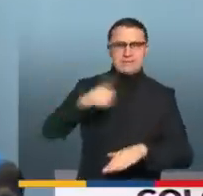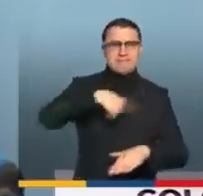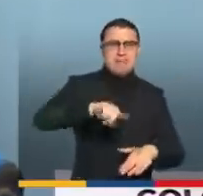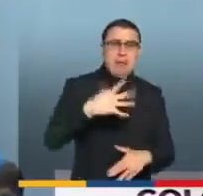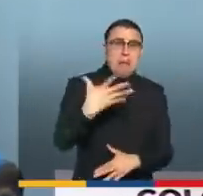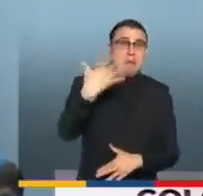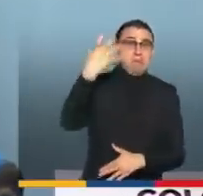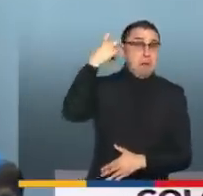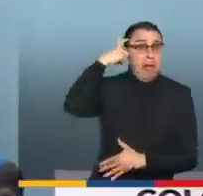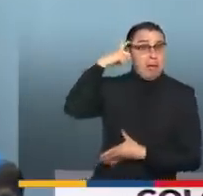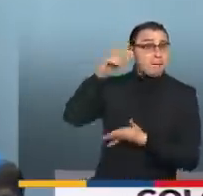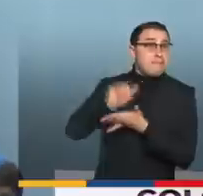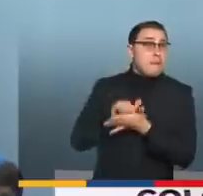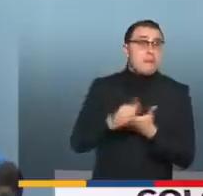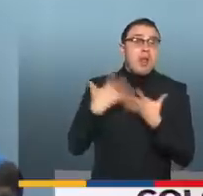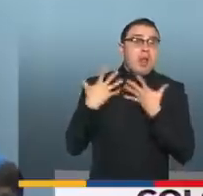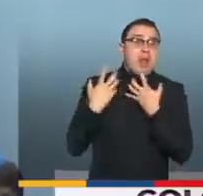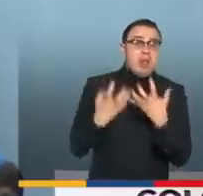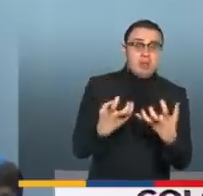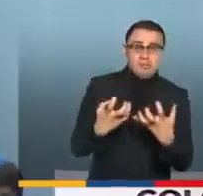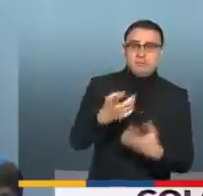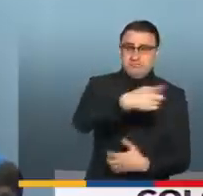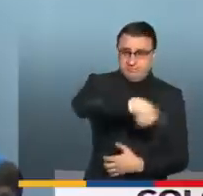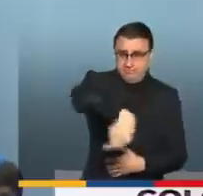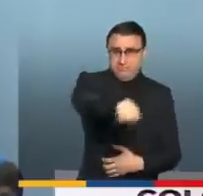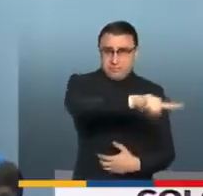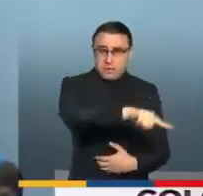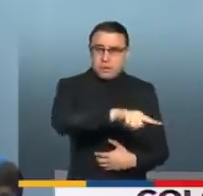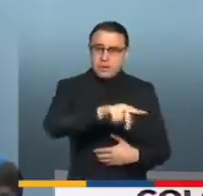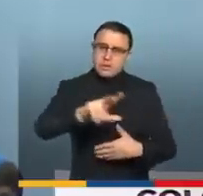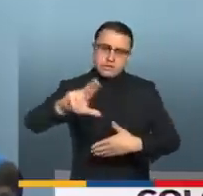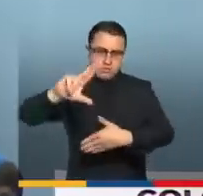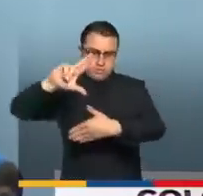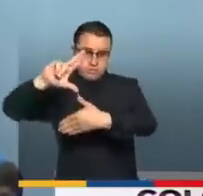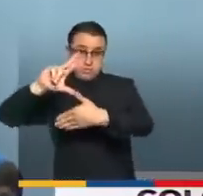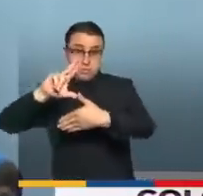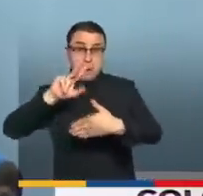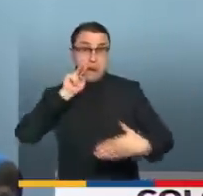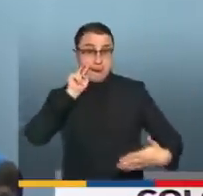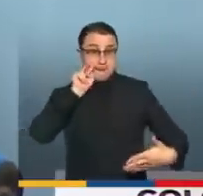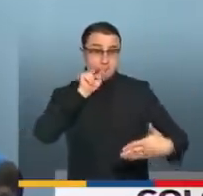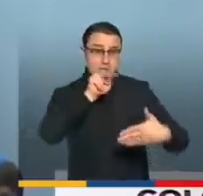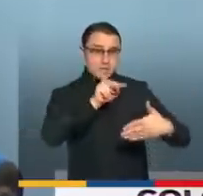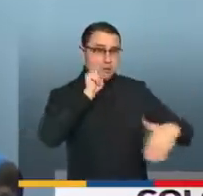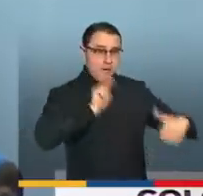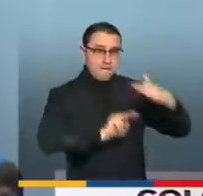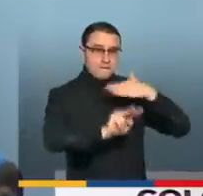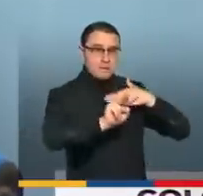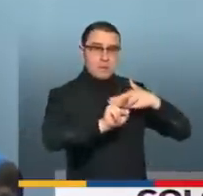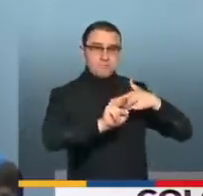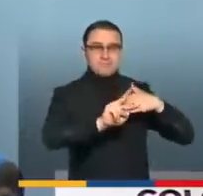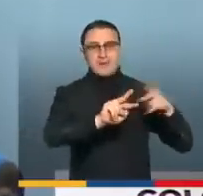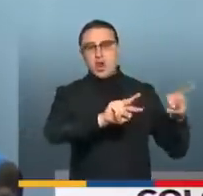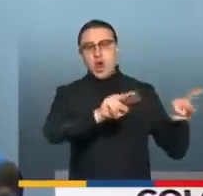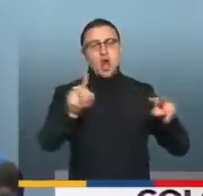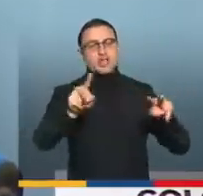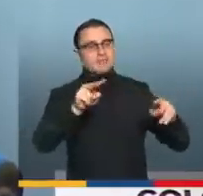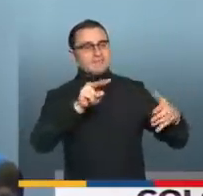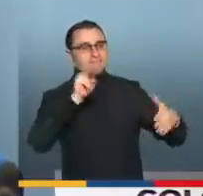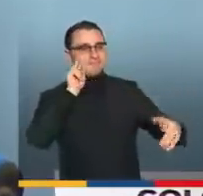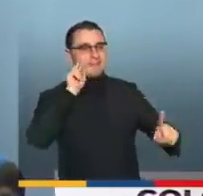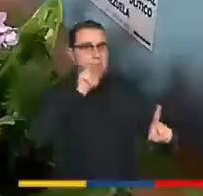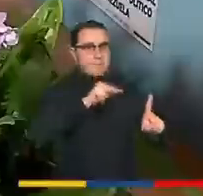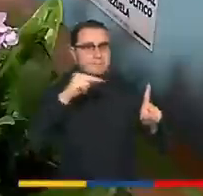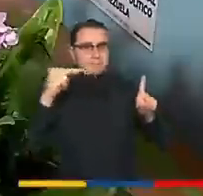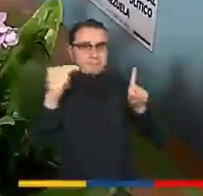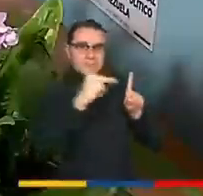conservadoras, han mirado las perspectivas de América Latina desde otro lugar, desde otra